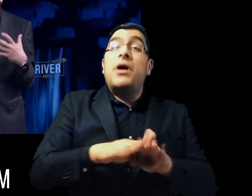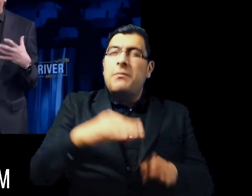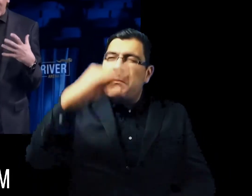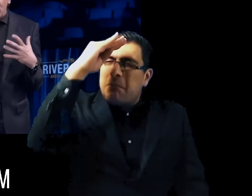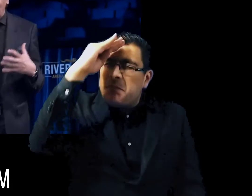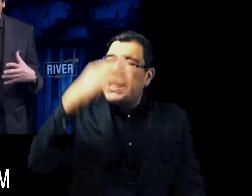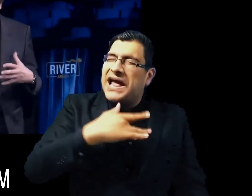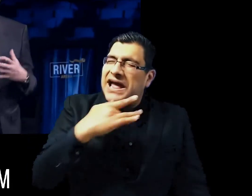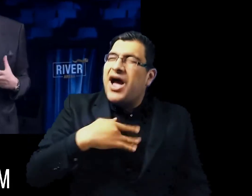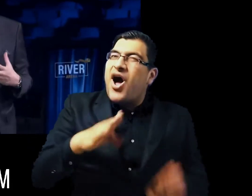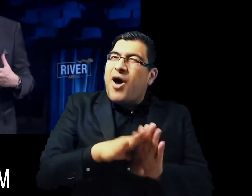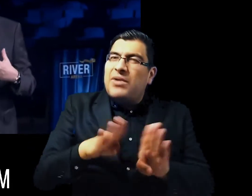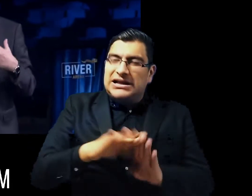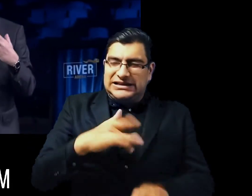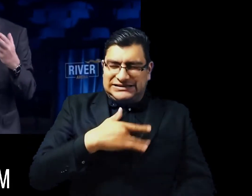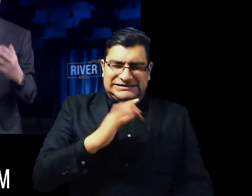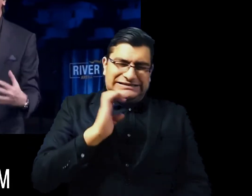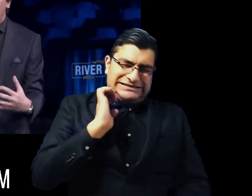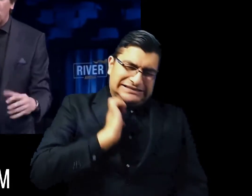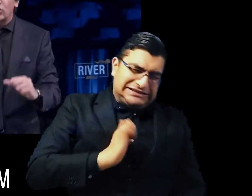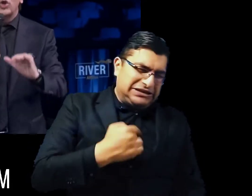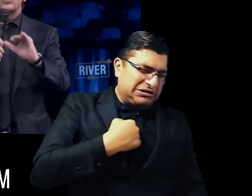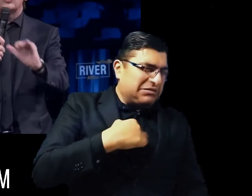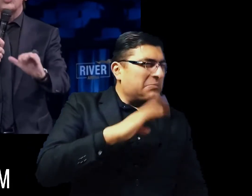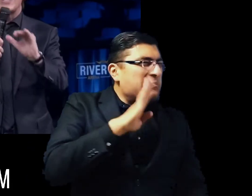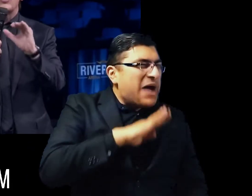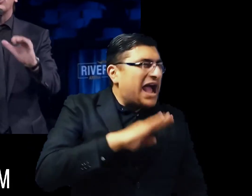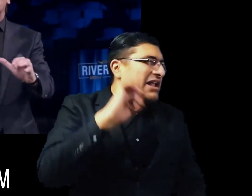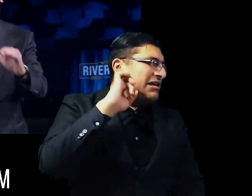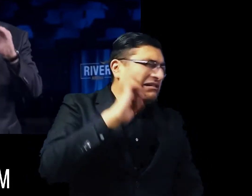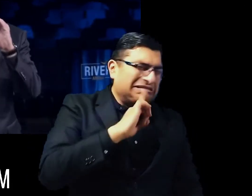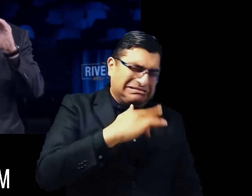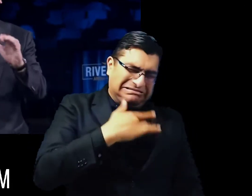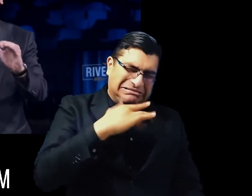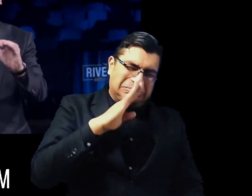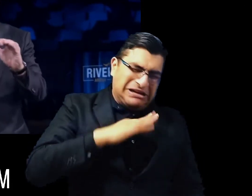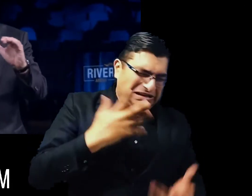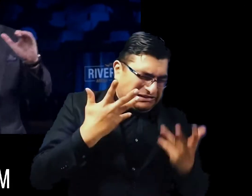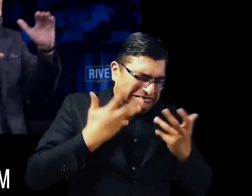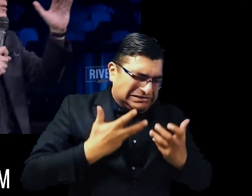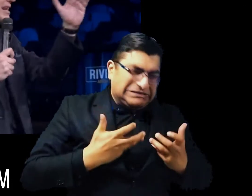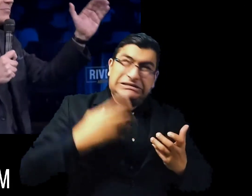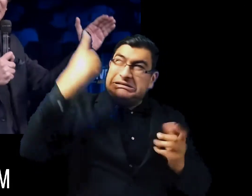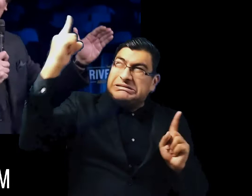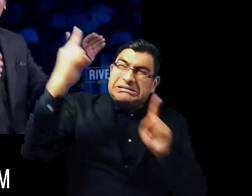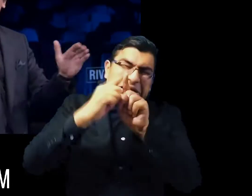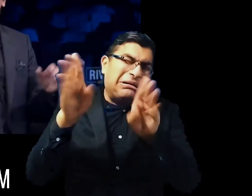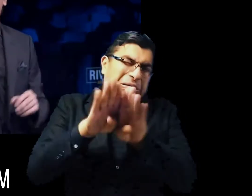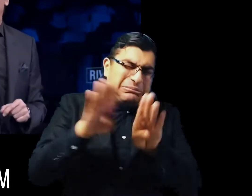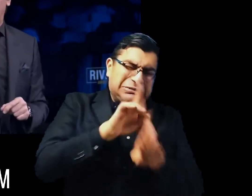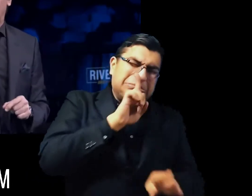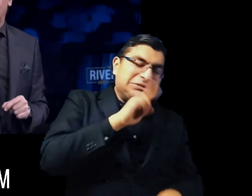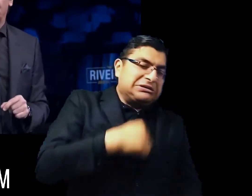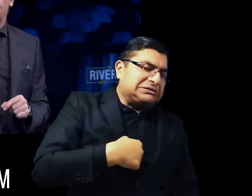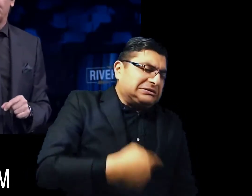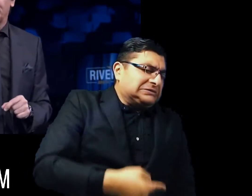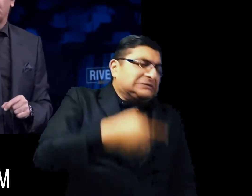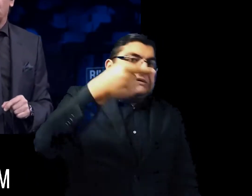¿Conoces esa sensación de tener vergüenza de acercarte a Dios? Yo la conocí casi toda la primera parte de mi